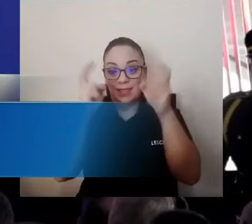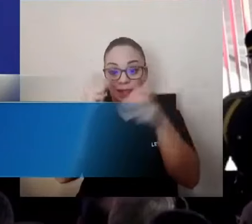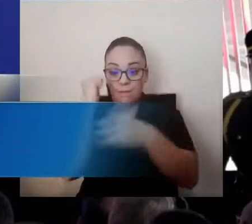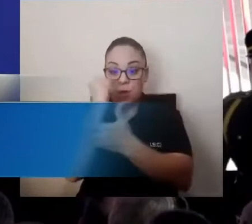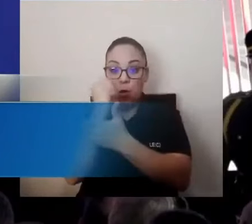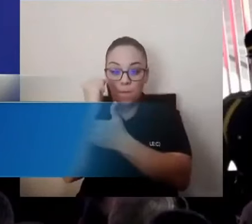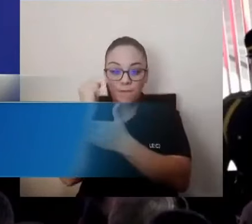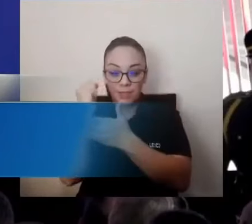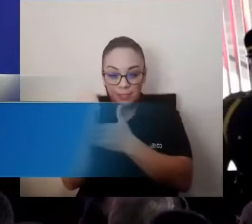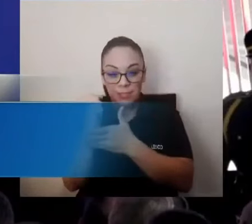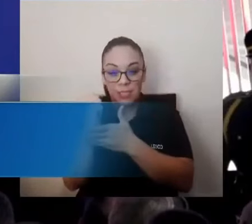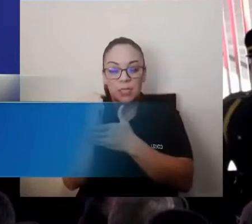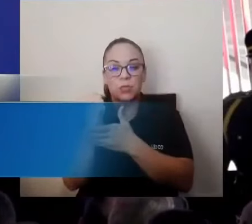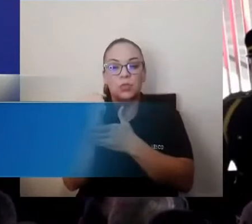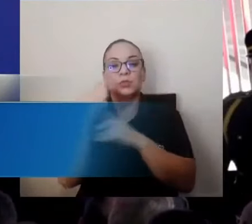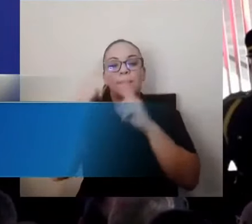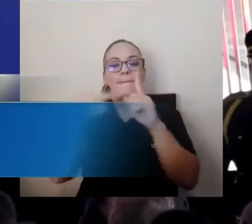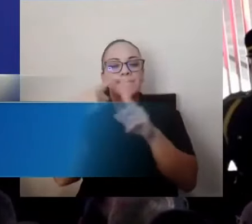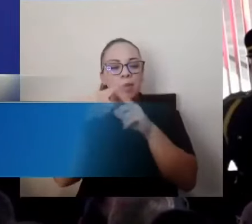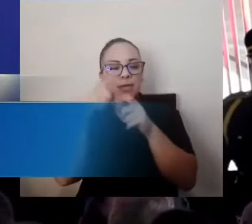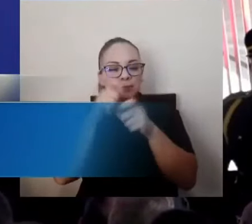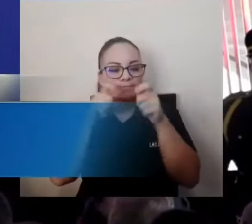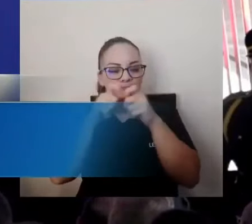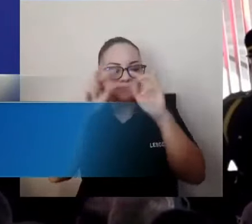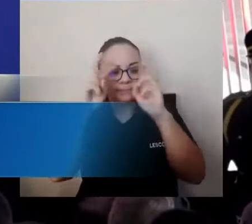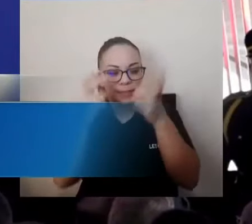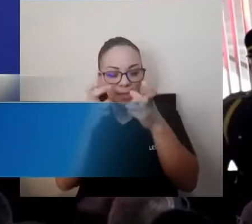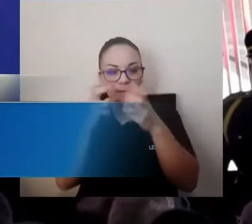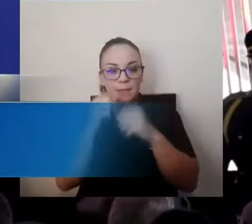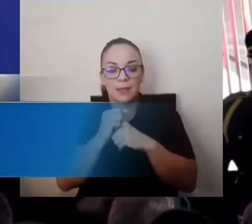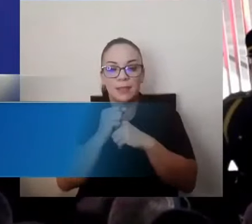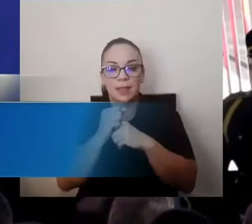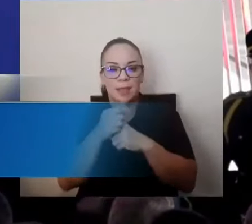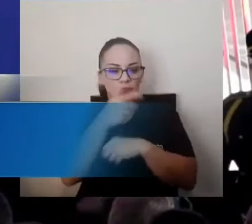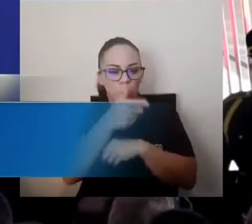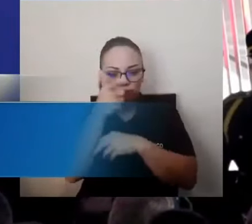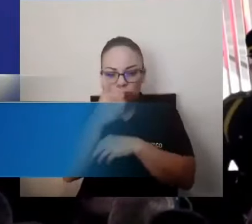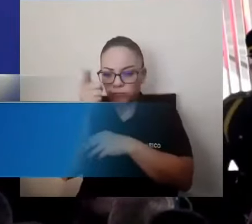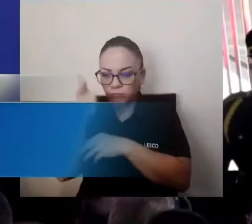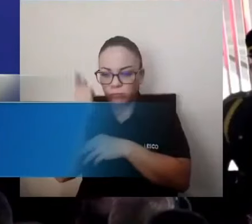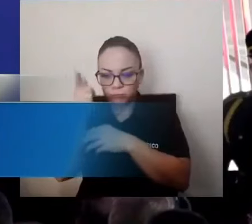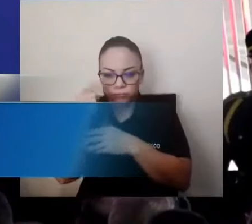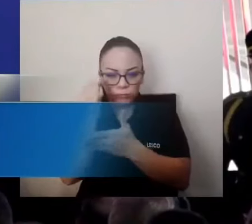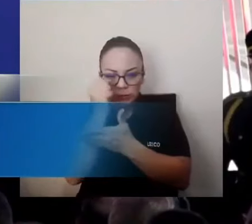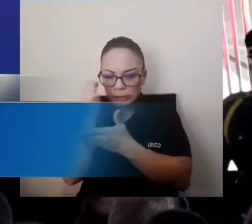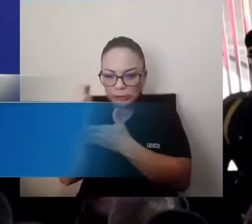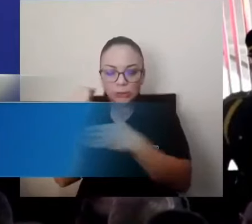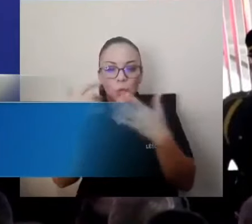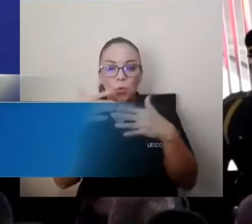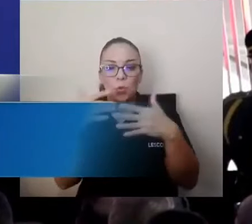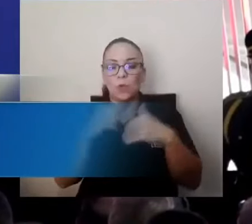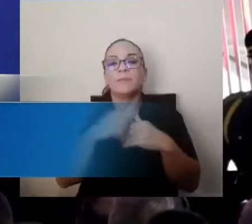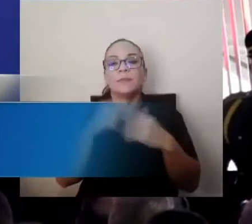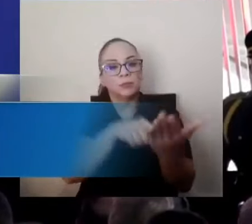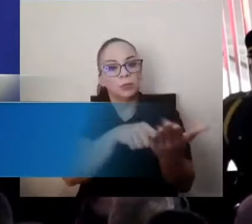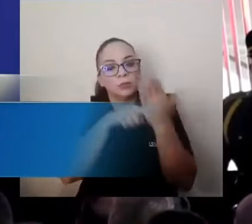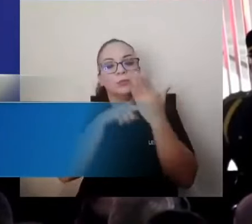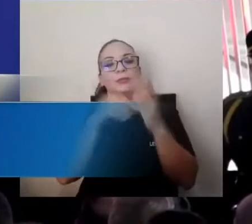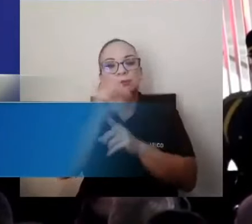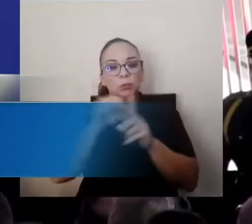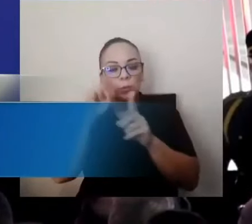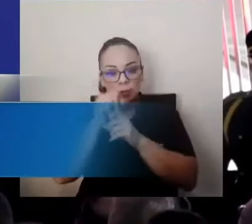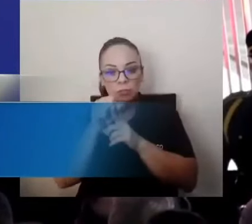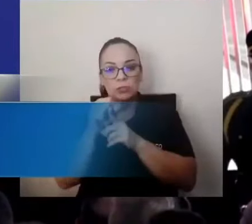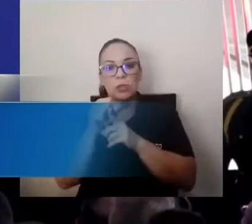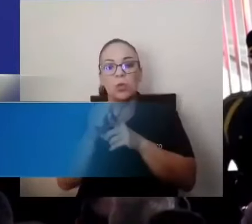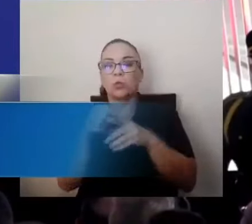muy específicamente en materia de sicariato, nos refleja un estado de la cuestión de la